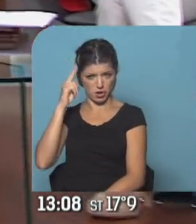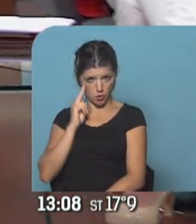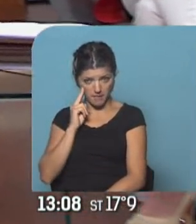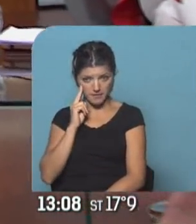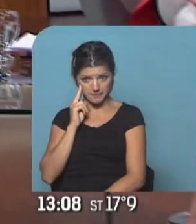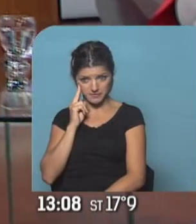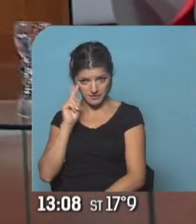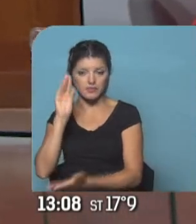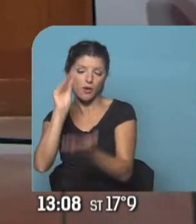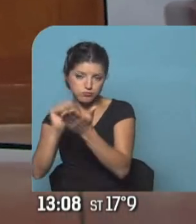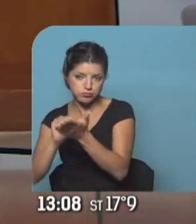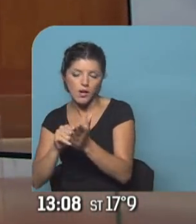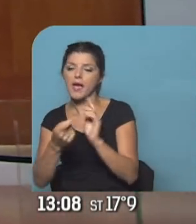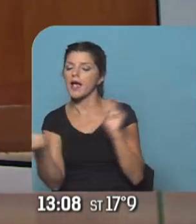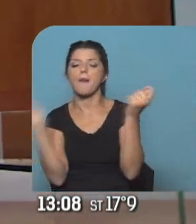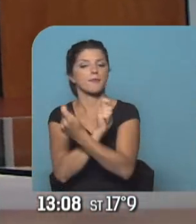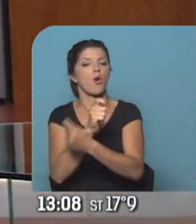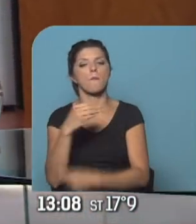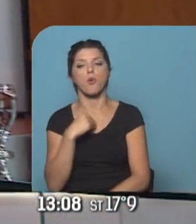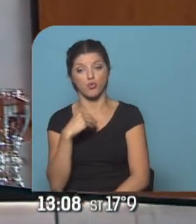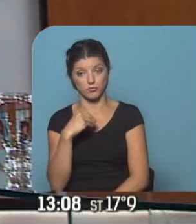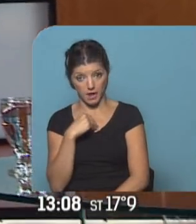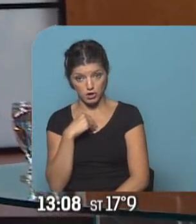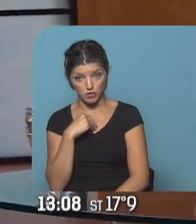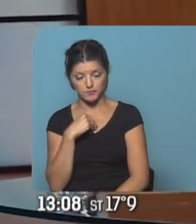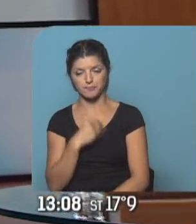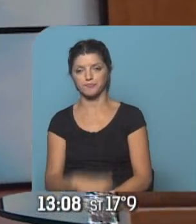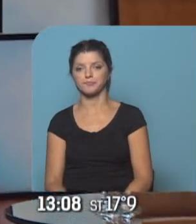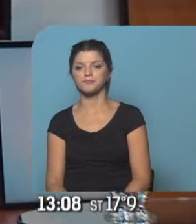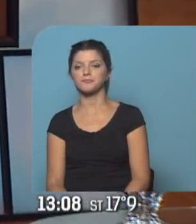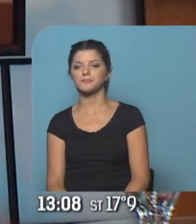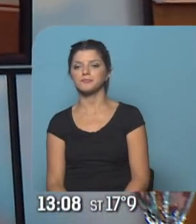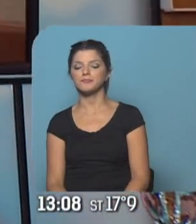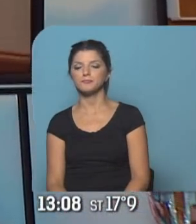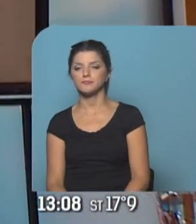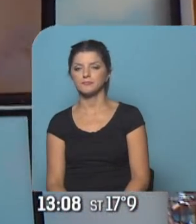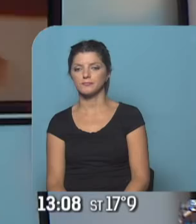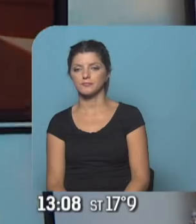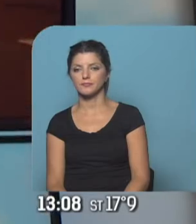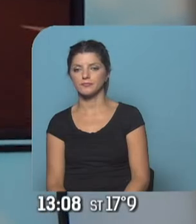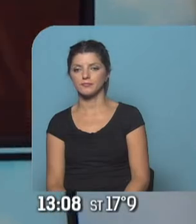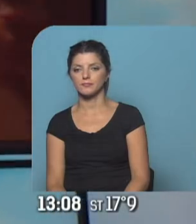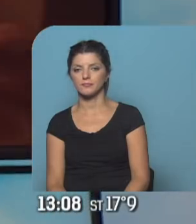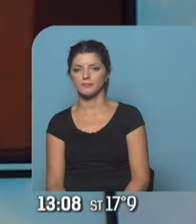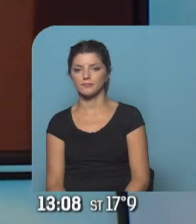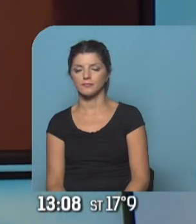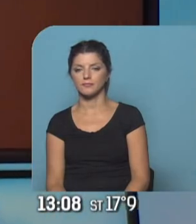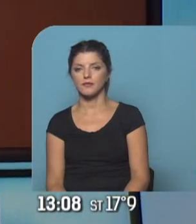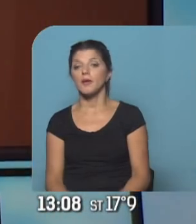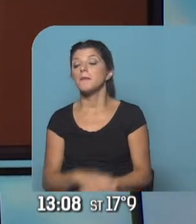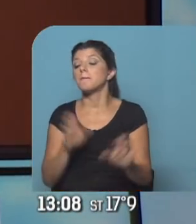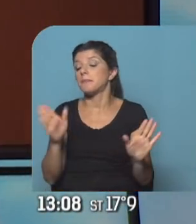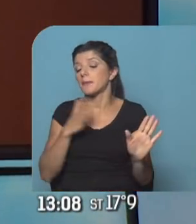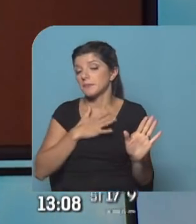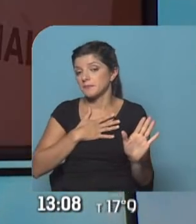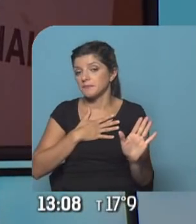ser voluntario la votación. Me parece que eso llevó a una decisión que me